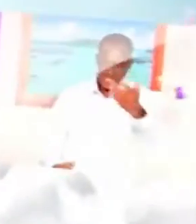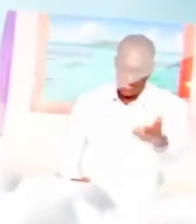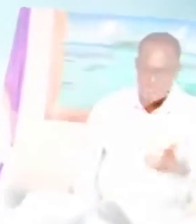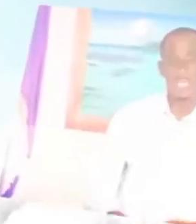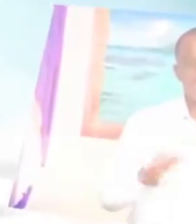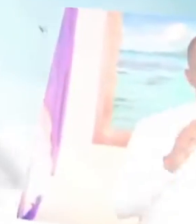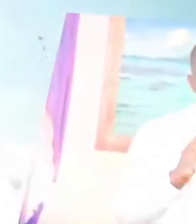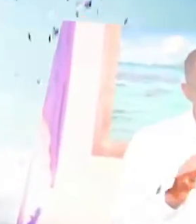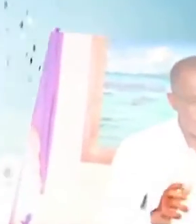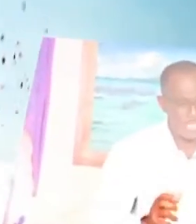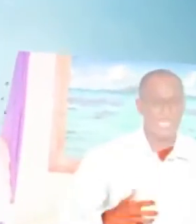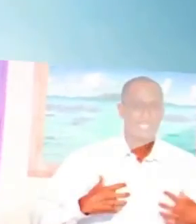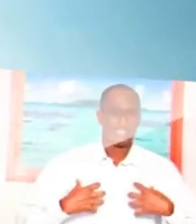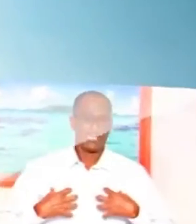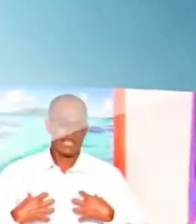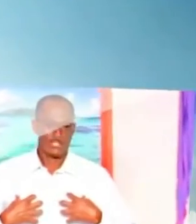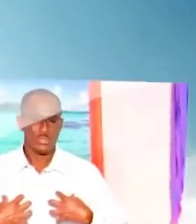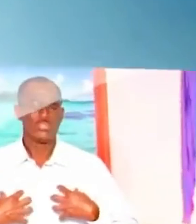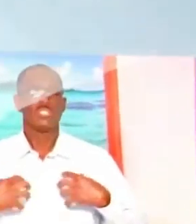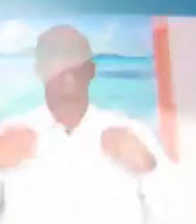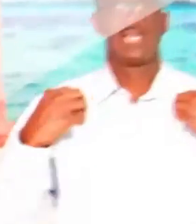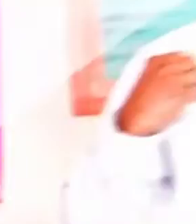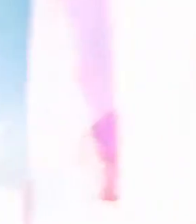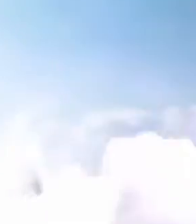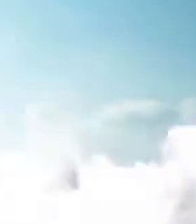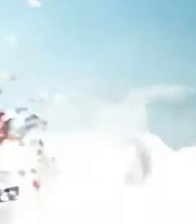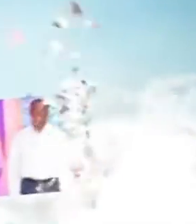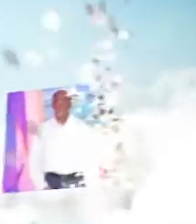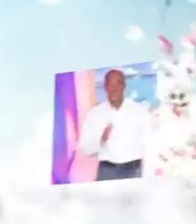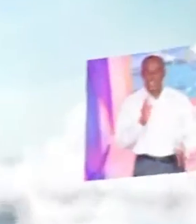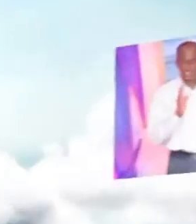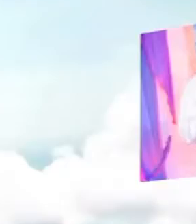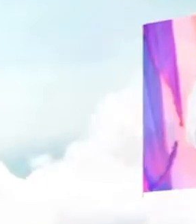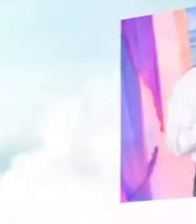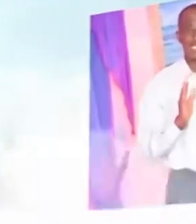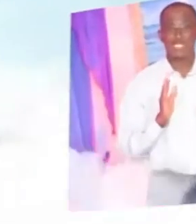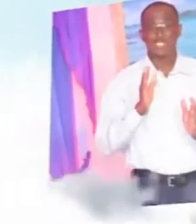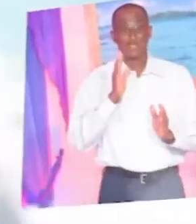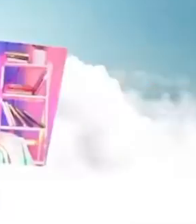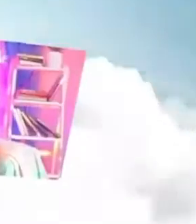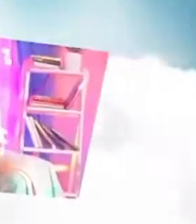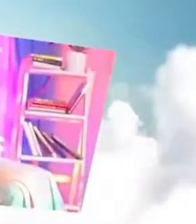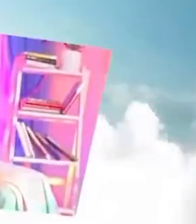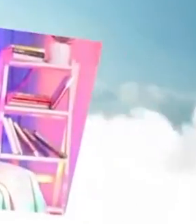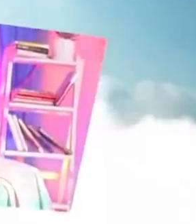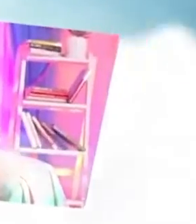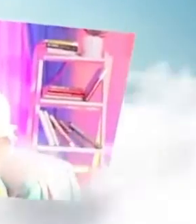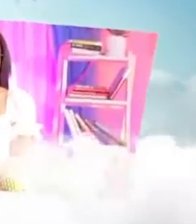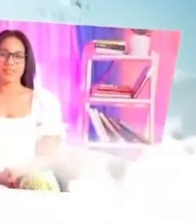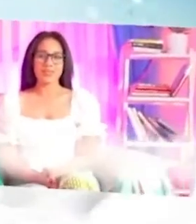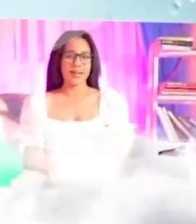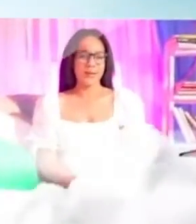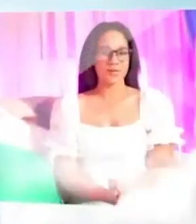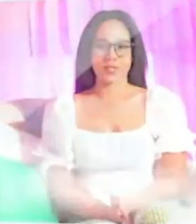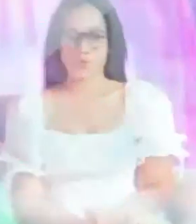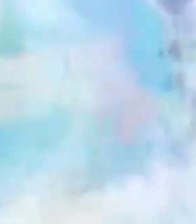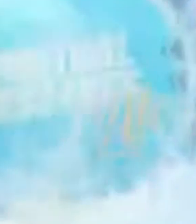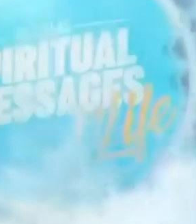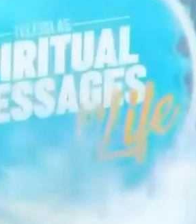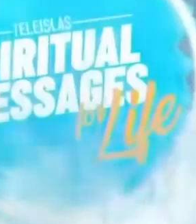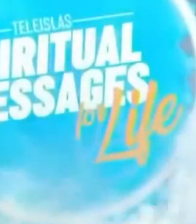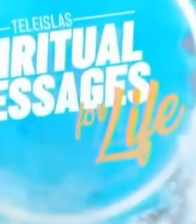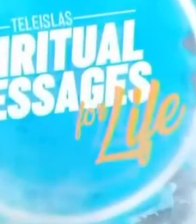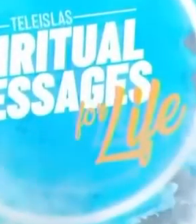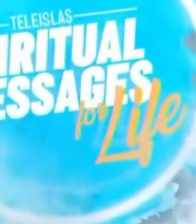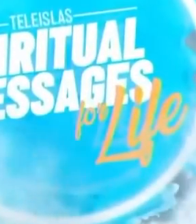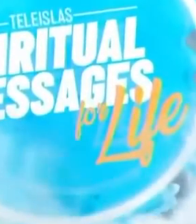We have a spiritual message for your life. Tenemos un mensaje espiritual para tu vida, solo aquí en Teleislas. Don't miss